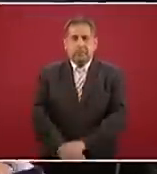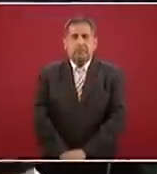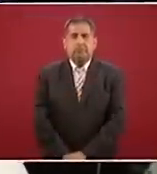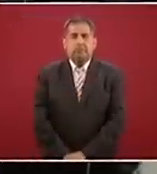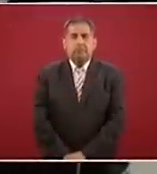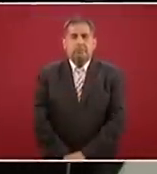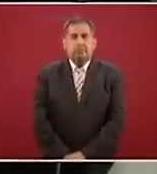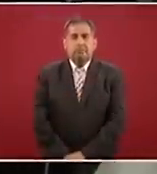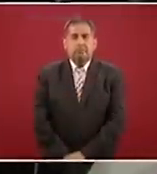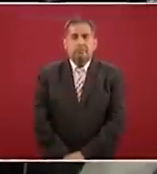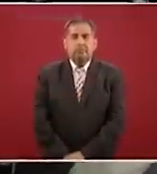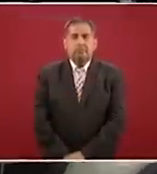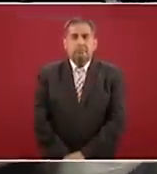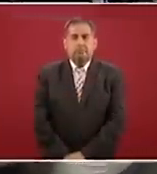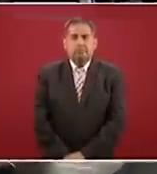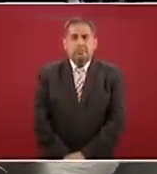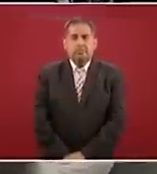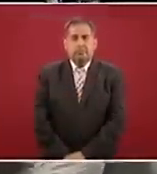¿Cómo ven?